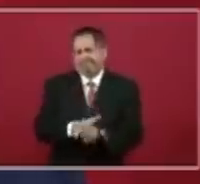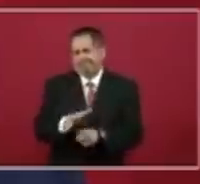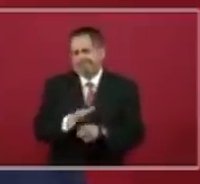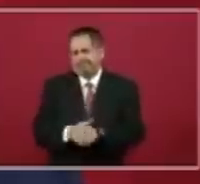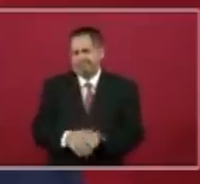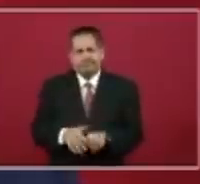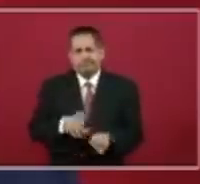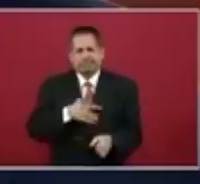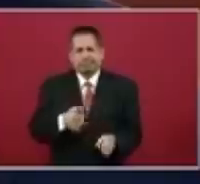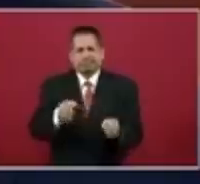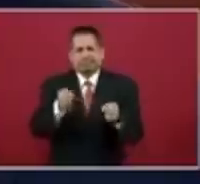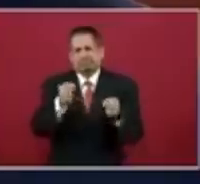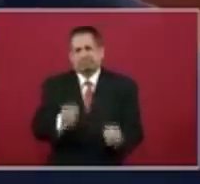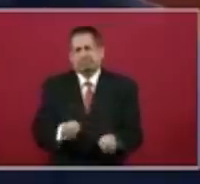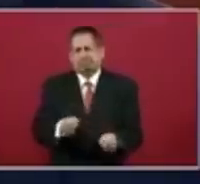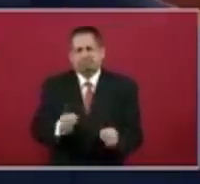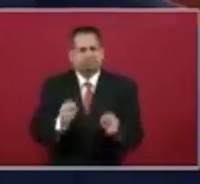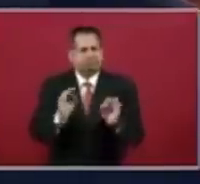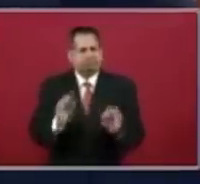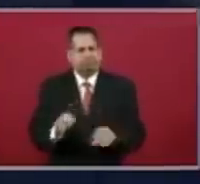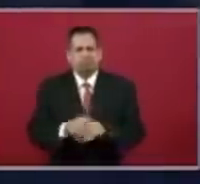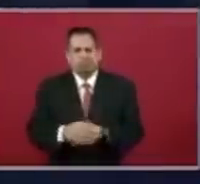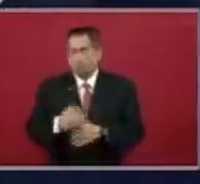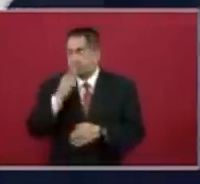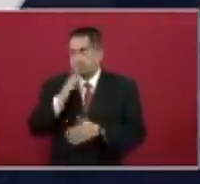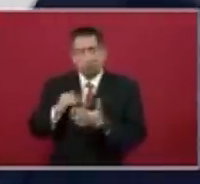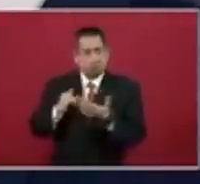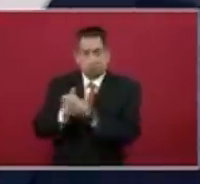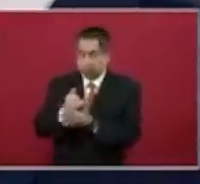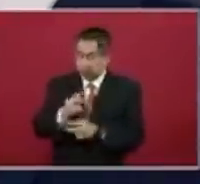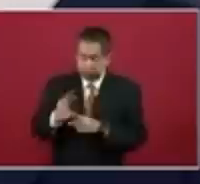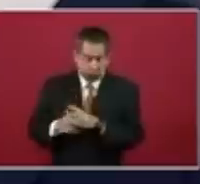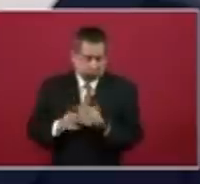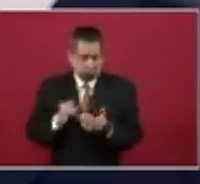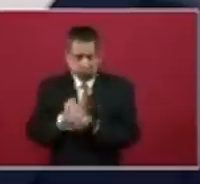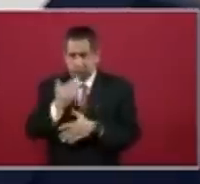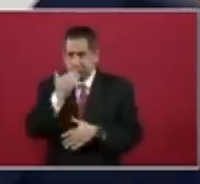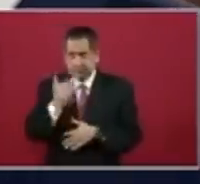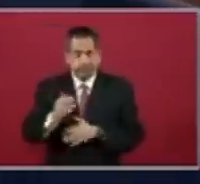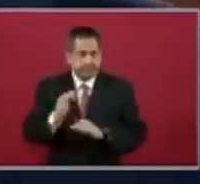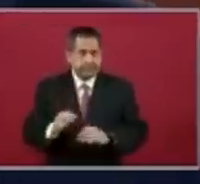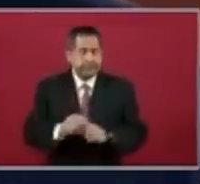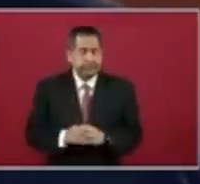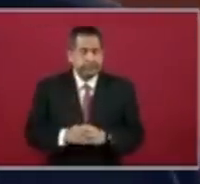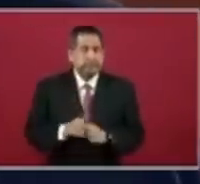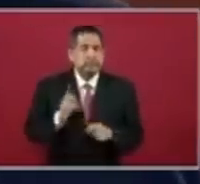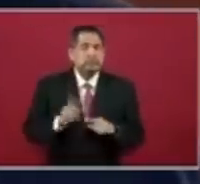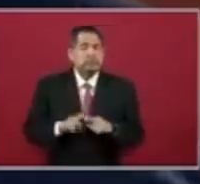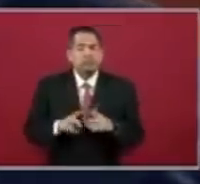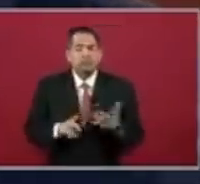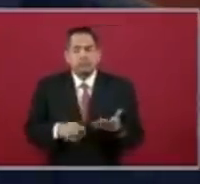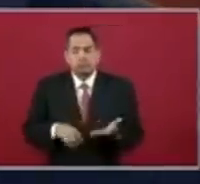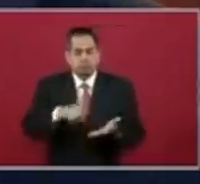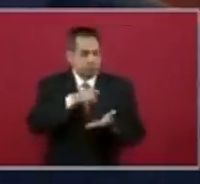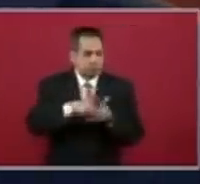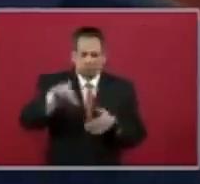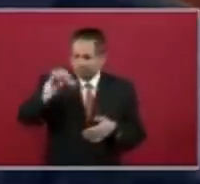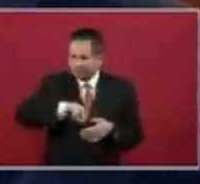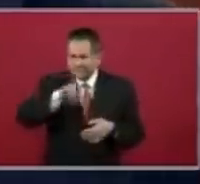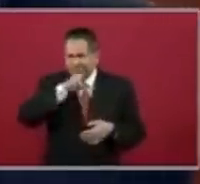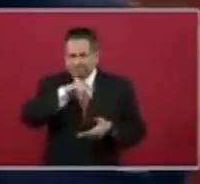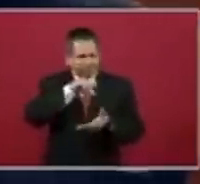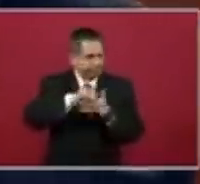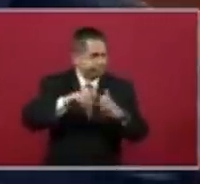mucha seguridad. Y fue muy buena la decisión que se tomó de comprar de inmediato